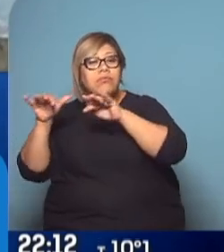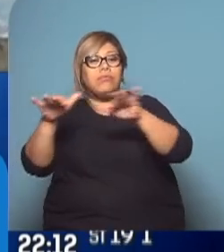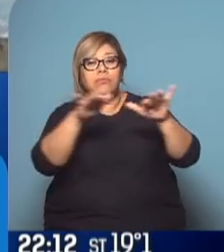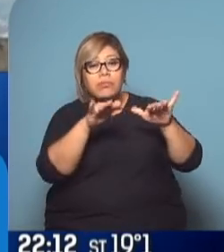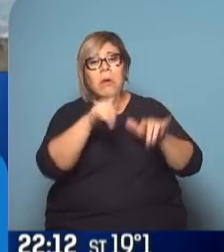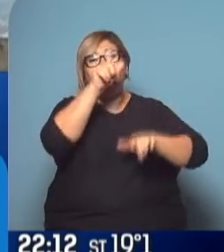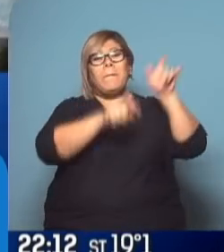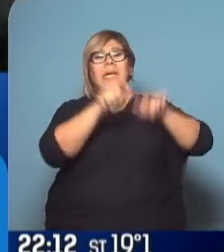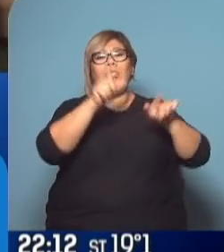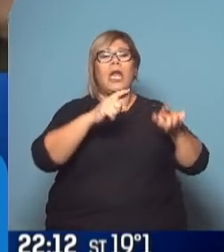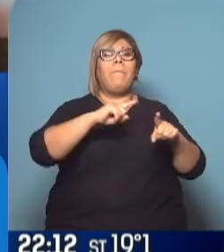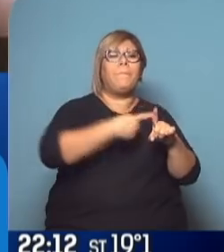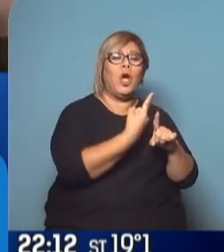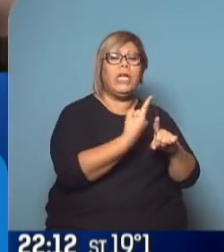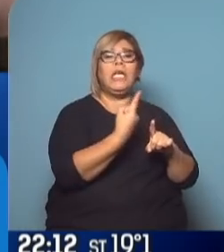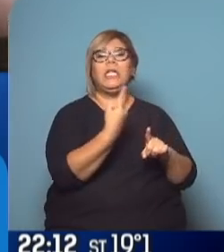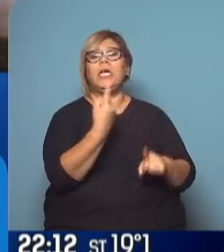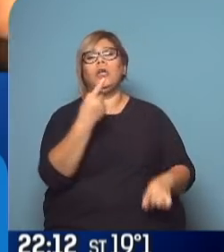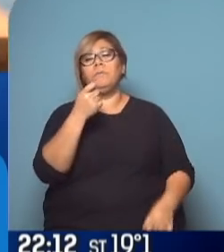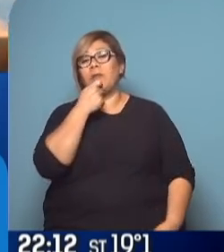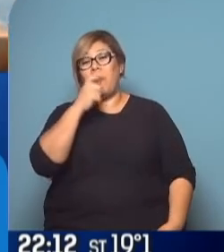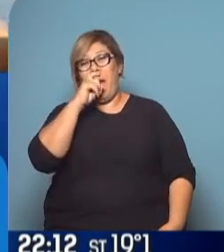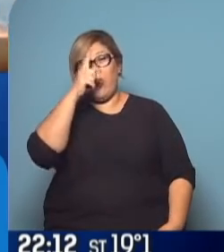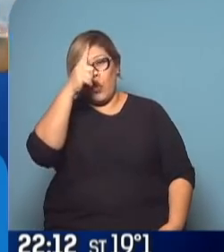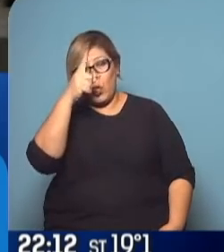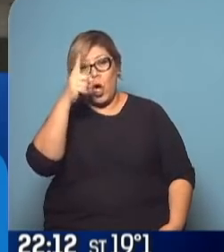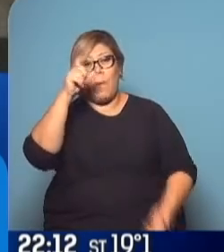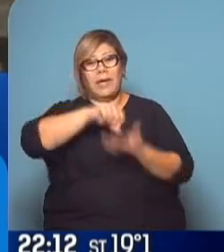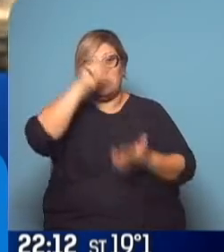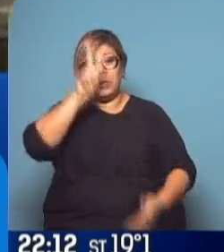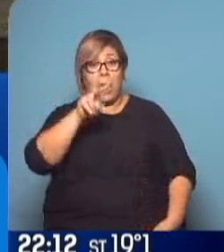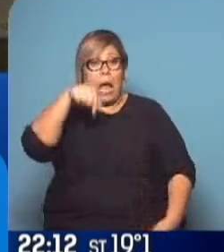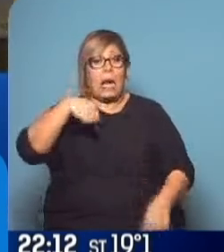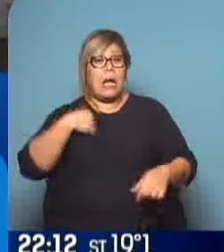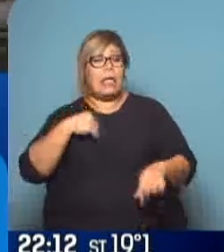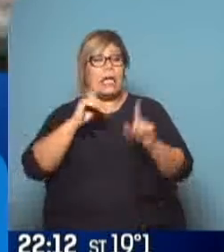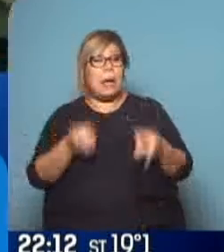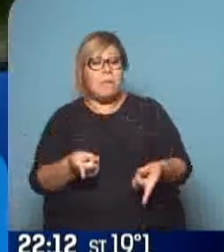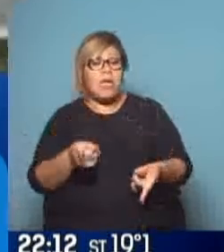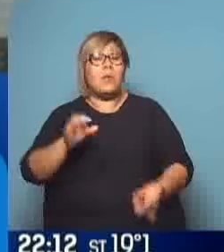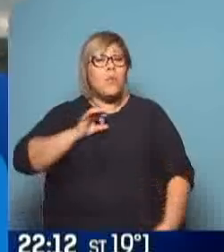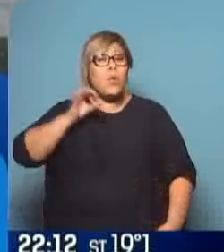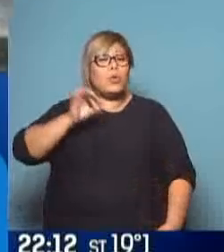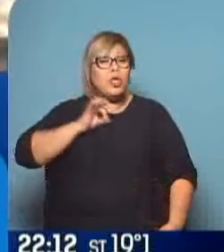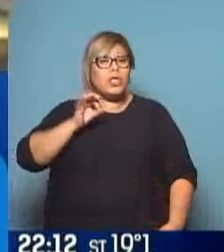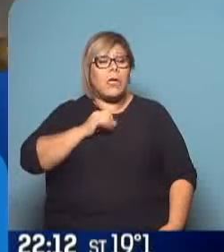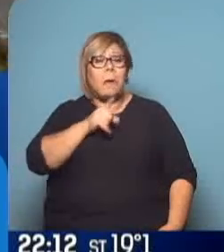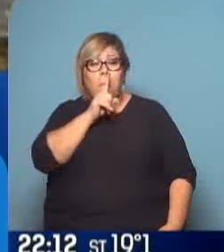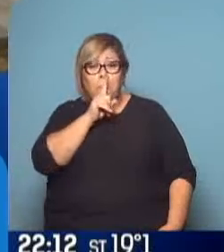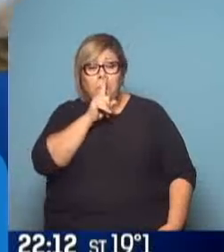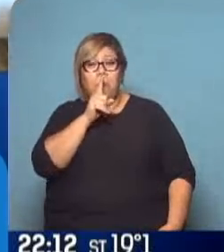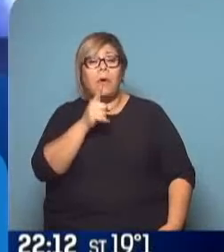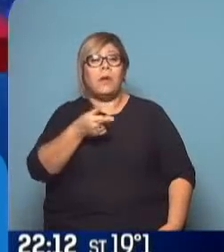políticos, inclusive aquí en Argentina, políticos que durante muchos años se callaron la boca cuando había violaciones a los derechos humanos